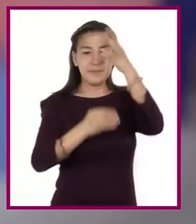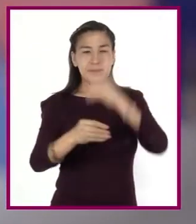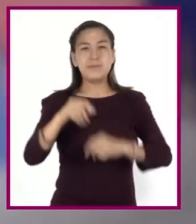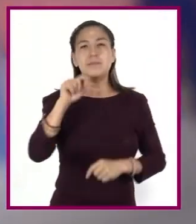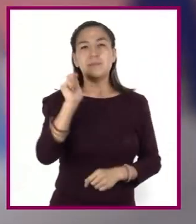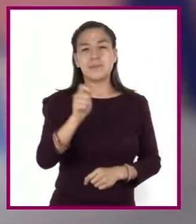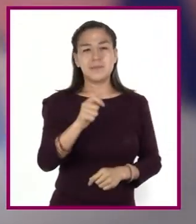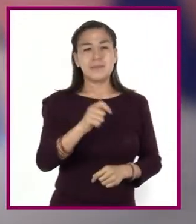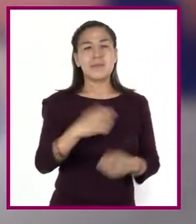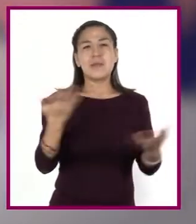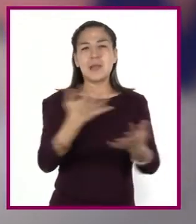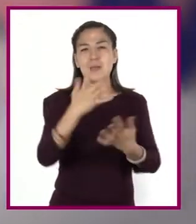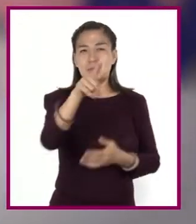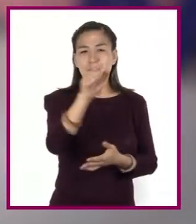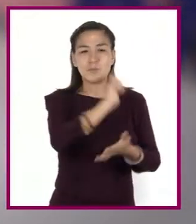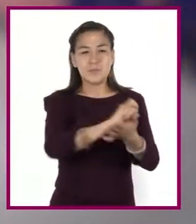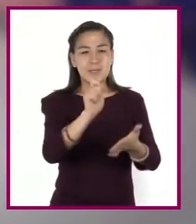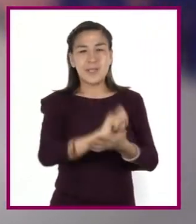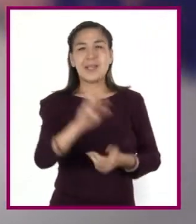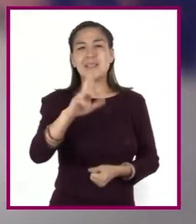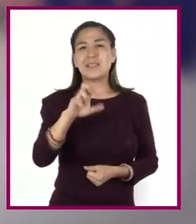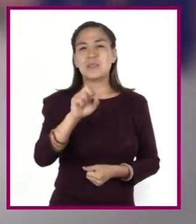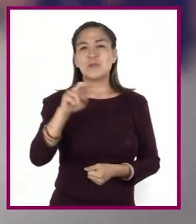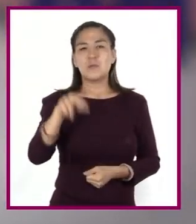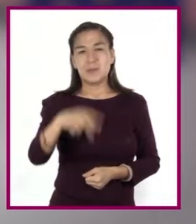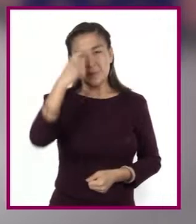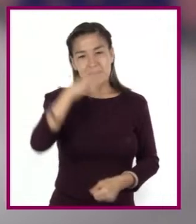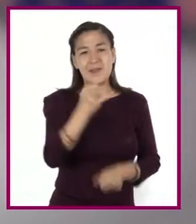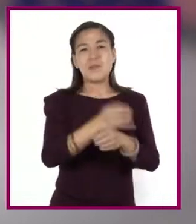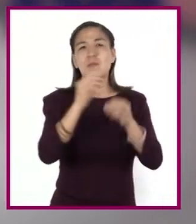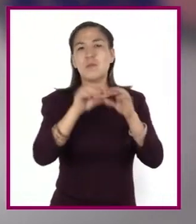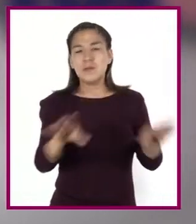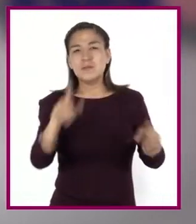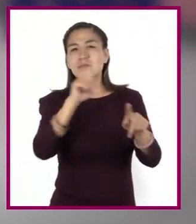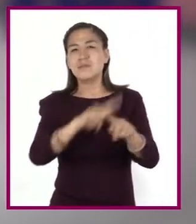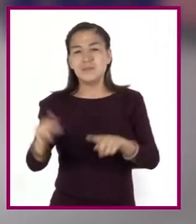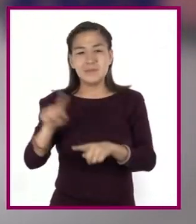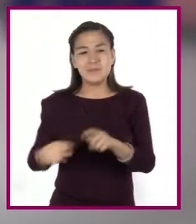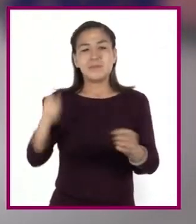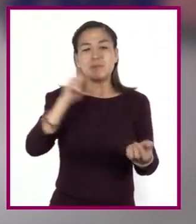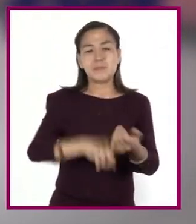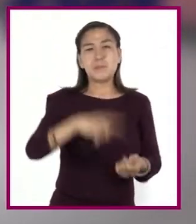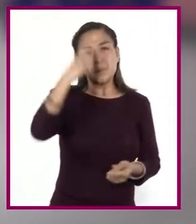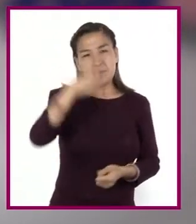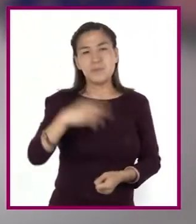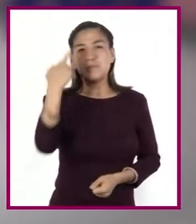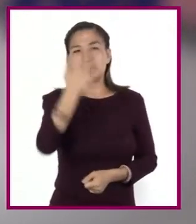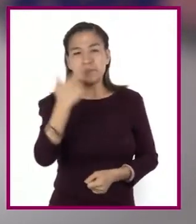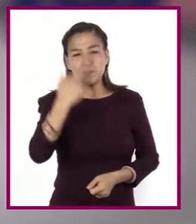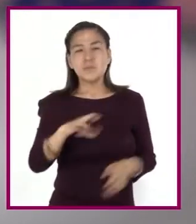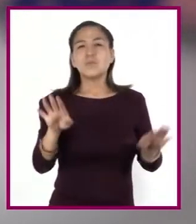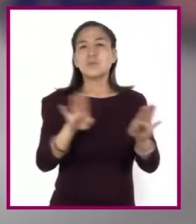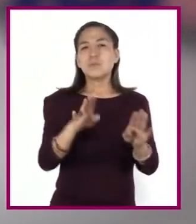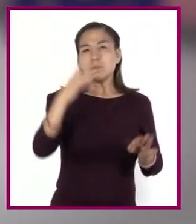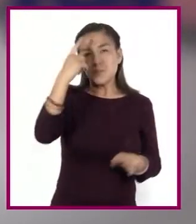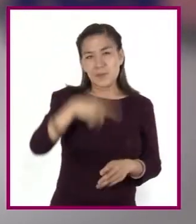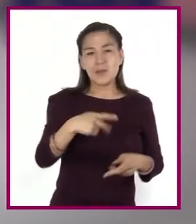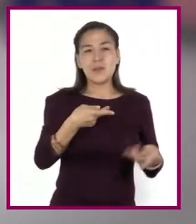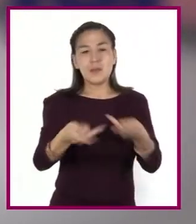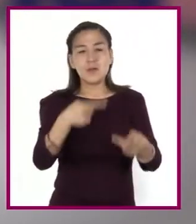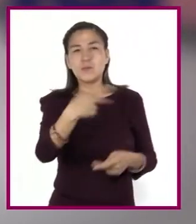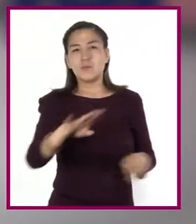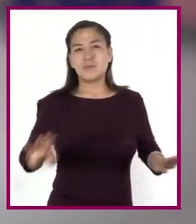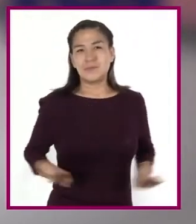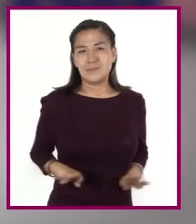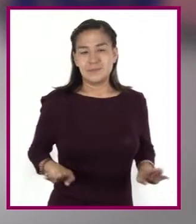esperado, elaborar resúmenes que integren la información de varias fuentes con el propósito de explorar resúmenes para analizar sus